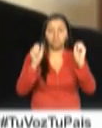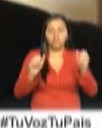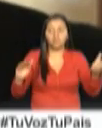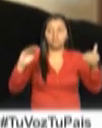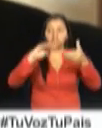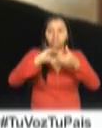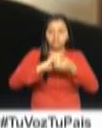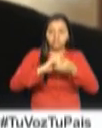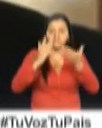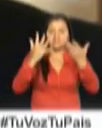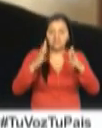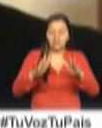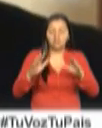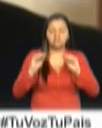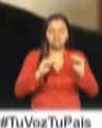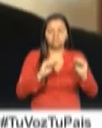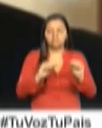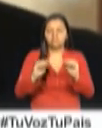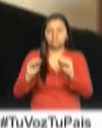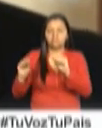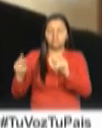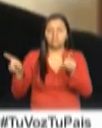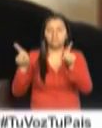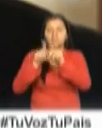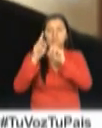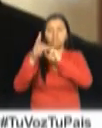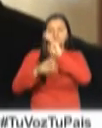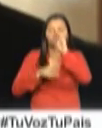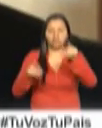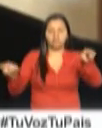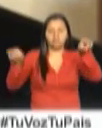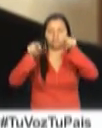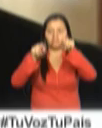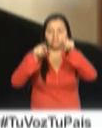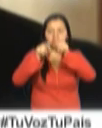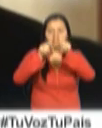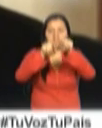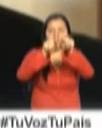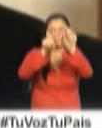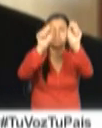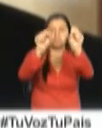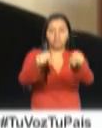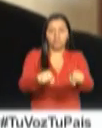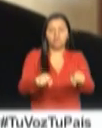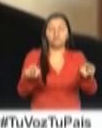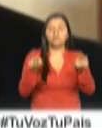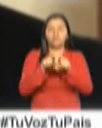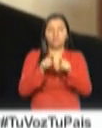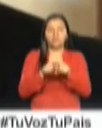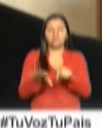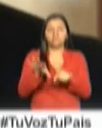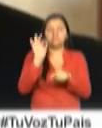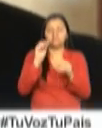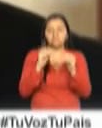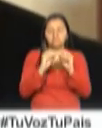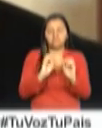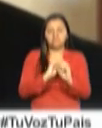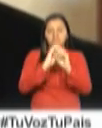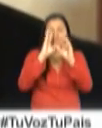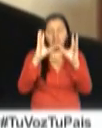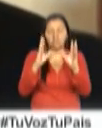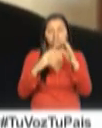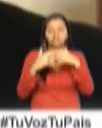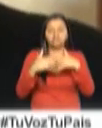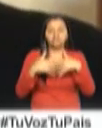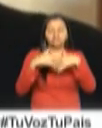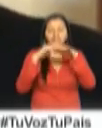país a la par que en el resto del mundo. Y eso nos hace más competitivos, eso nos hace obviamente de mayor